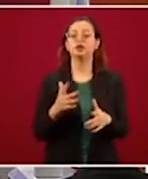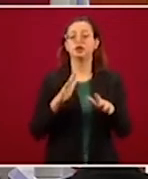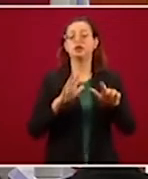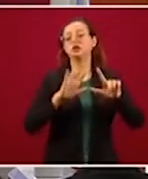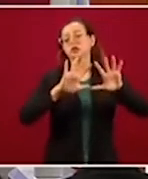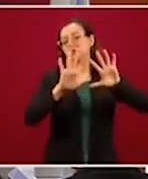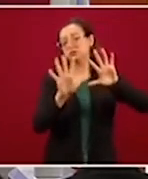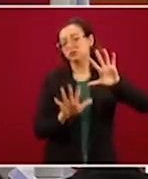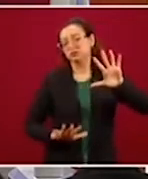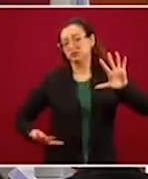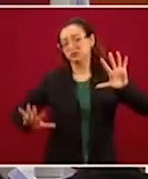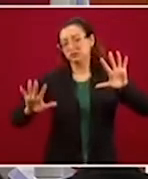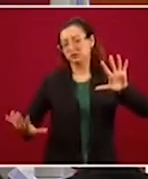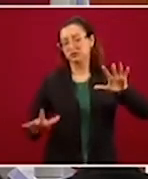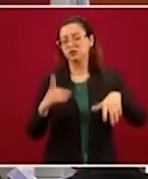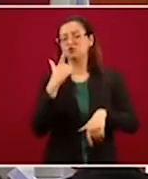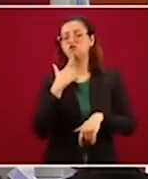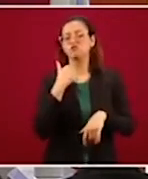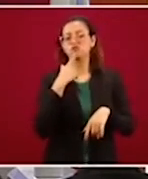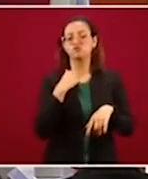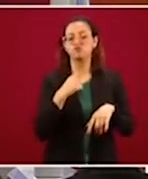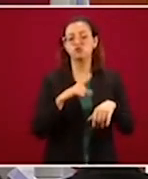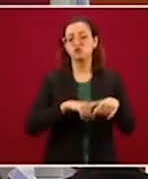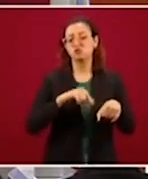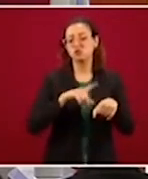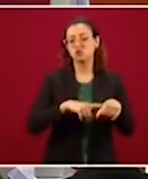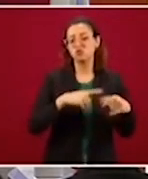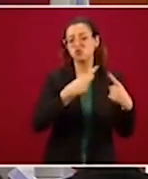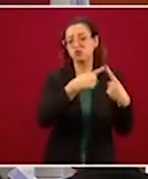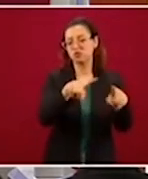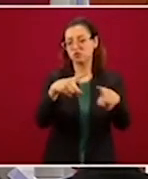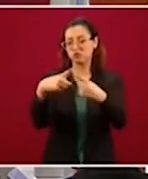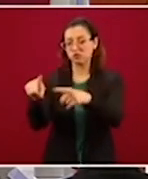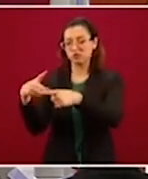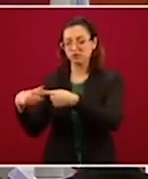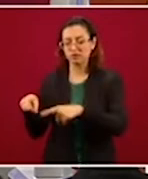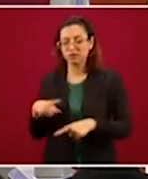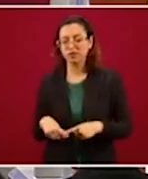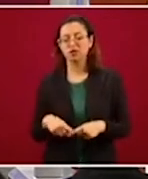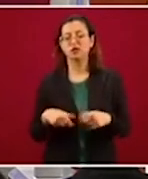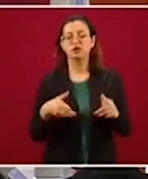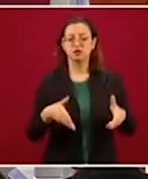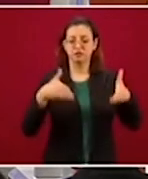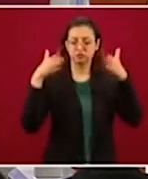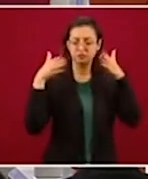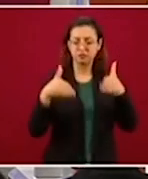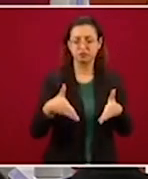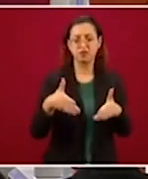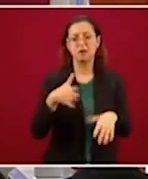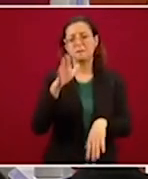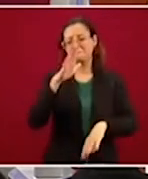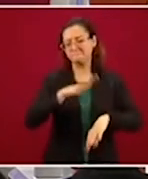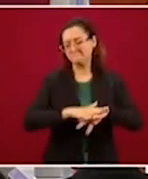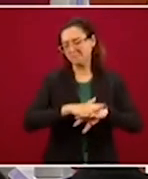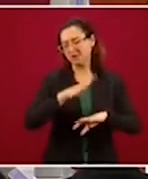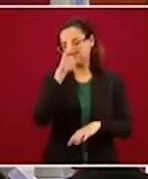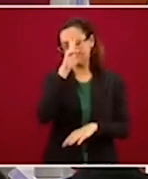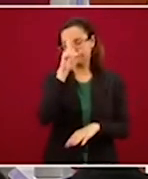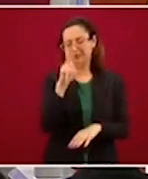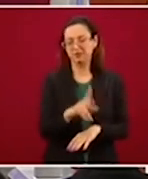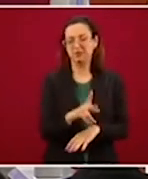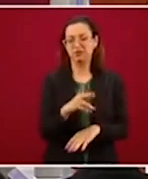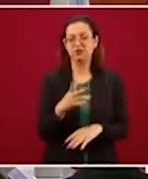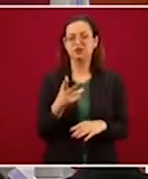no se ubica muy claramente que el homicidio doloso está concentrado en algunas regiones del país es decir